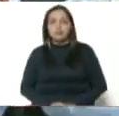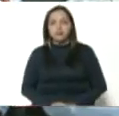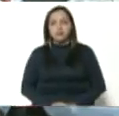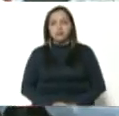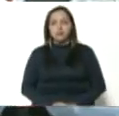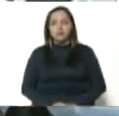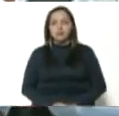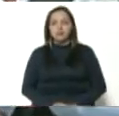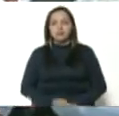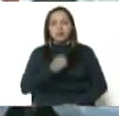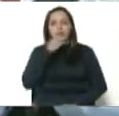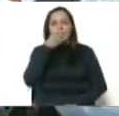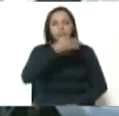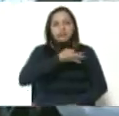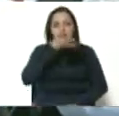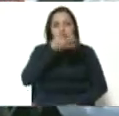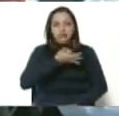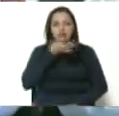Buenas tardes.